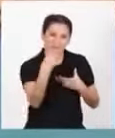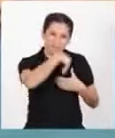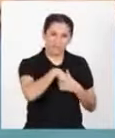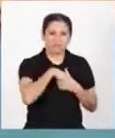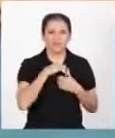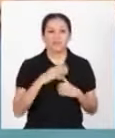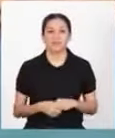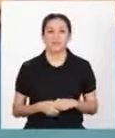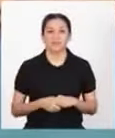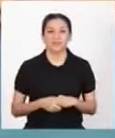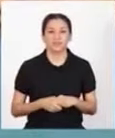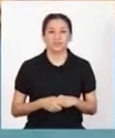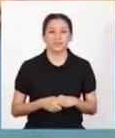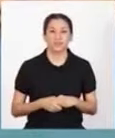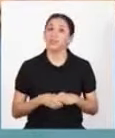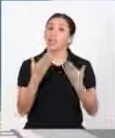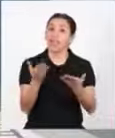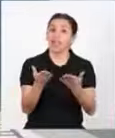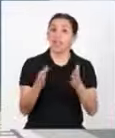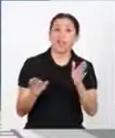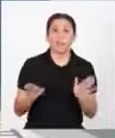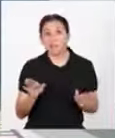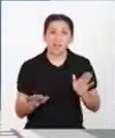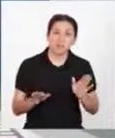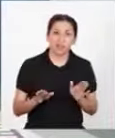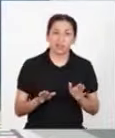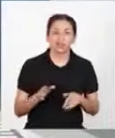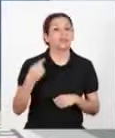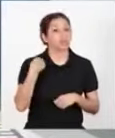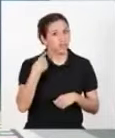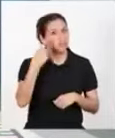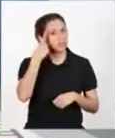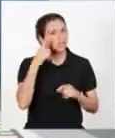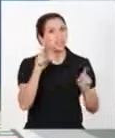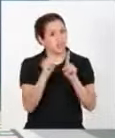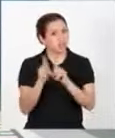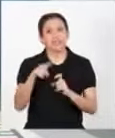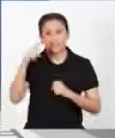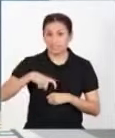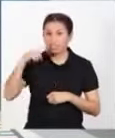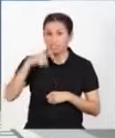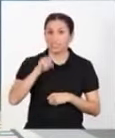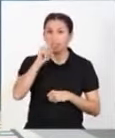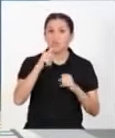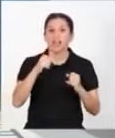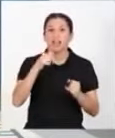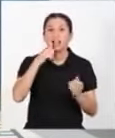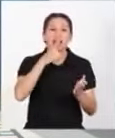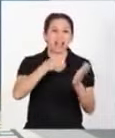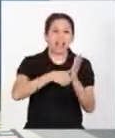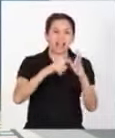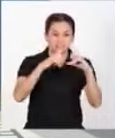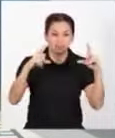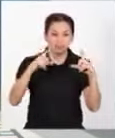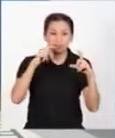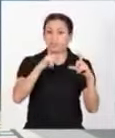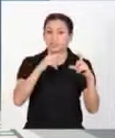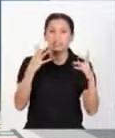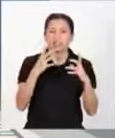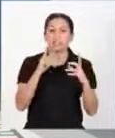implementarlo! Y Andrés, me parece que también es necesario llenar una